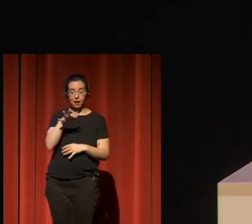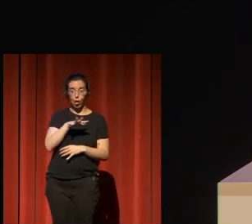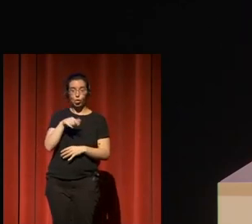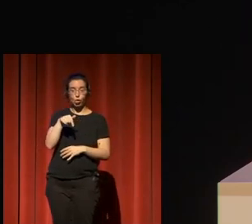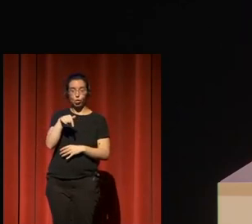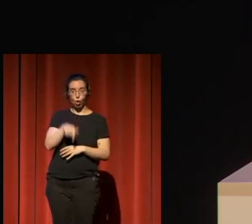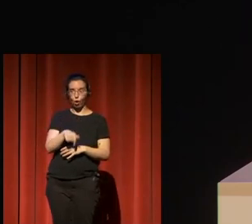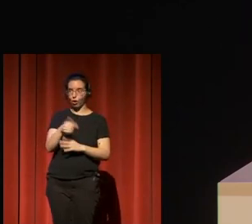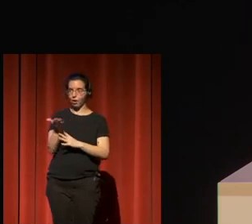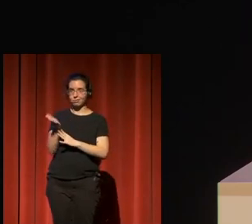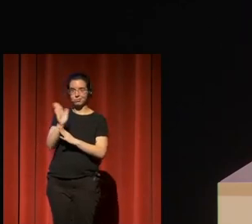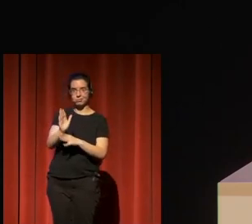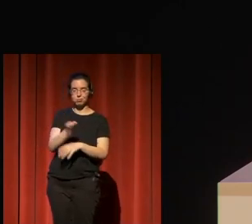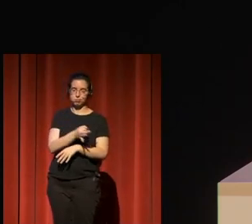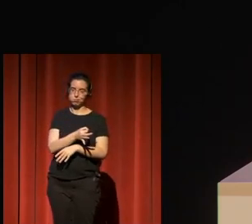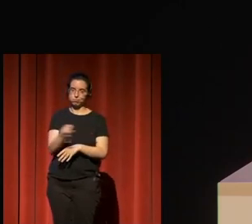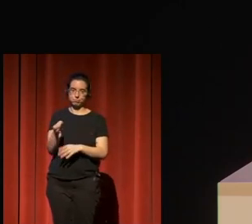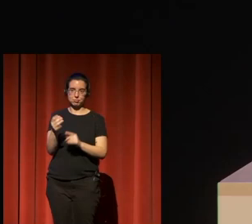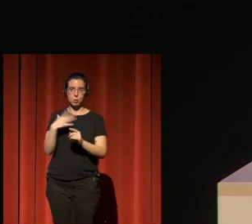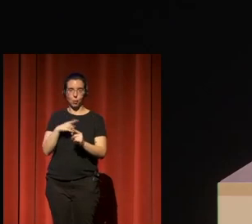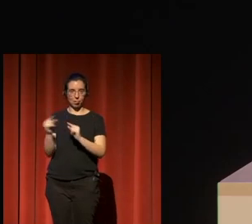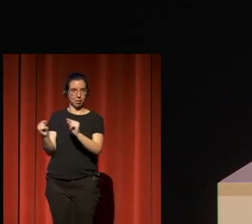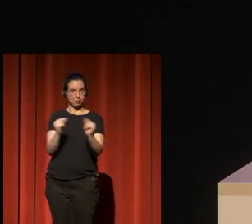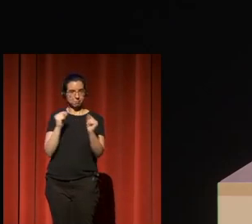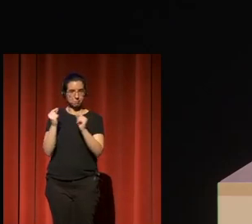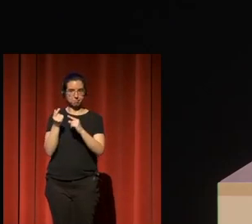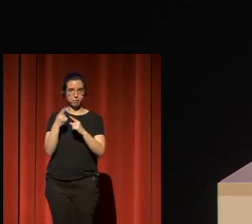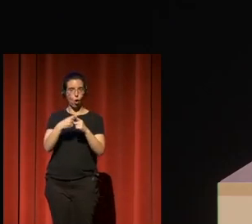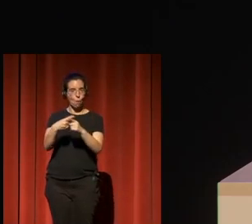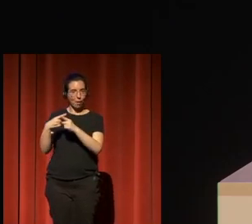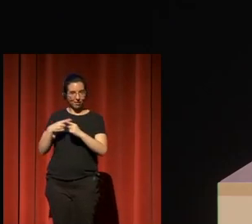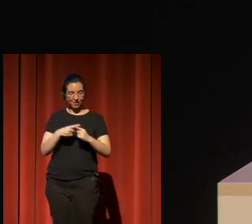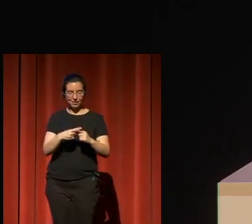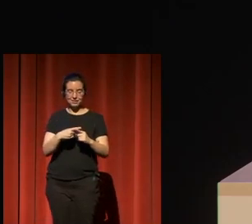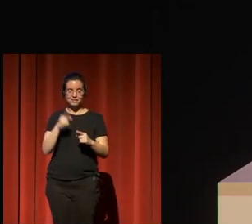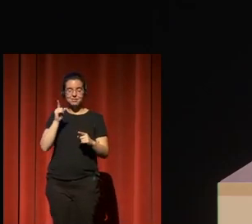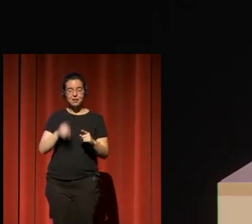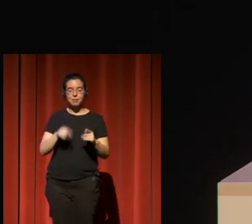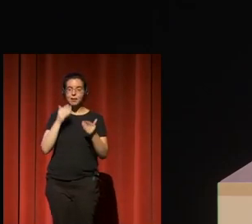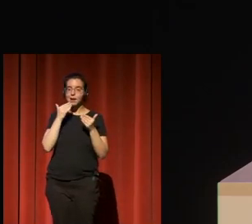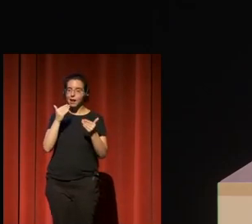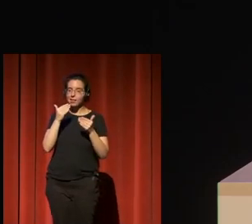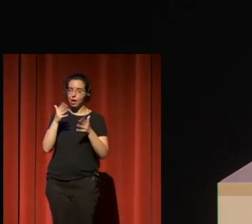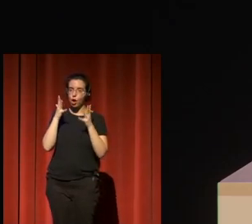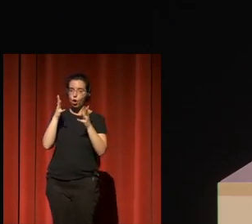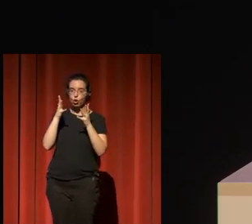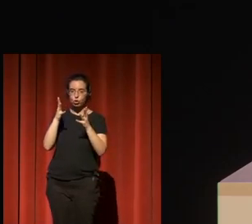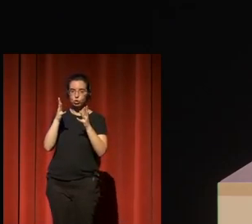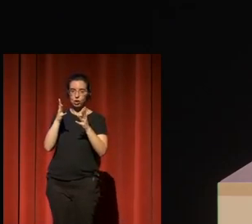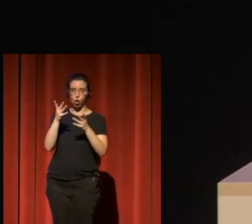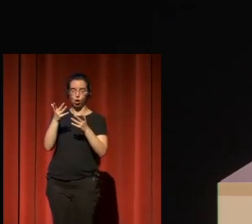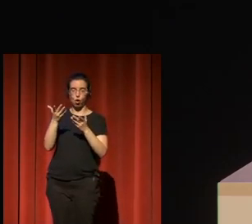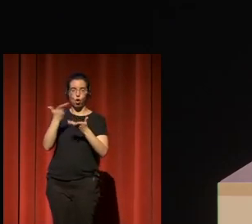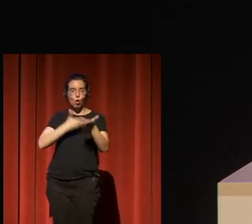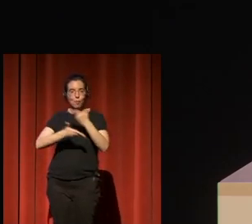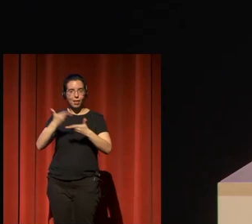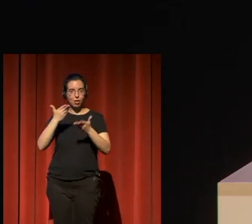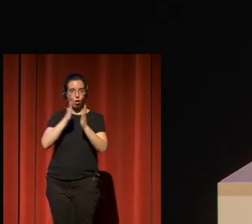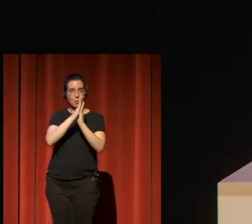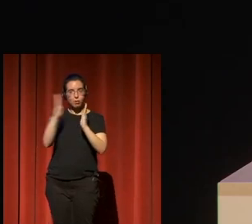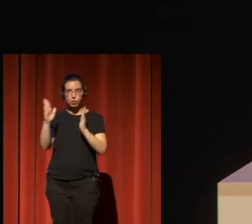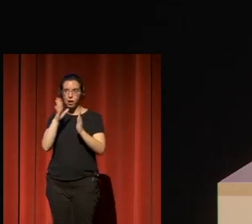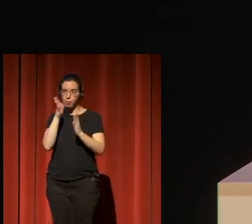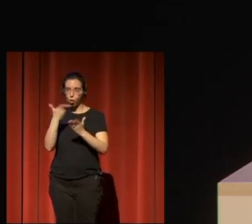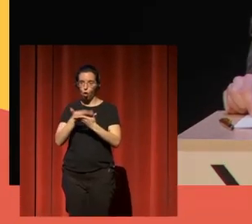compartirlo y debatirlo hoy eh agradecer enormemente al consejo de cooperación bibliotecaria la confianza y el